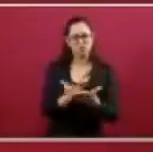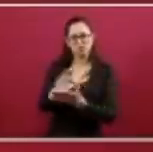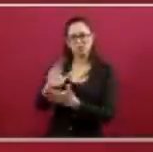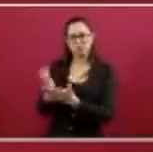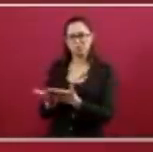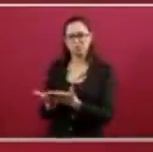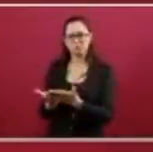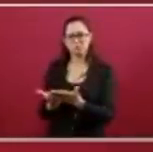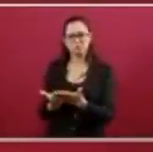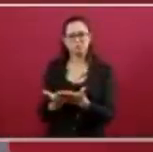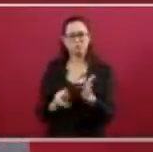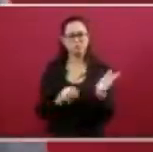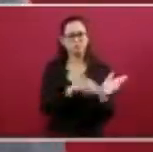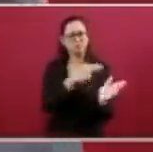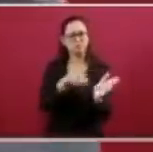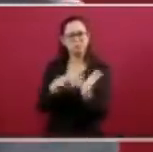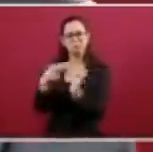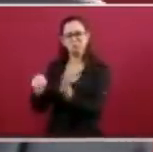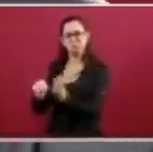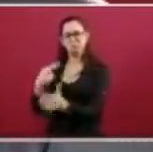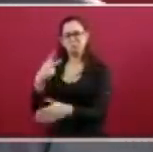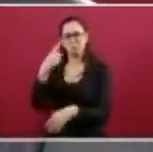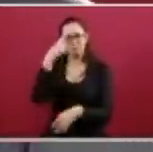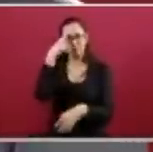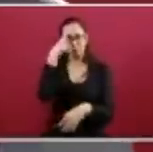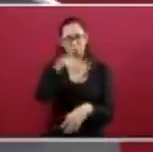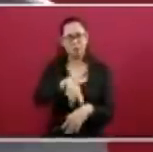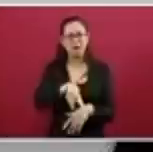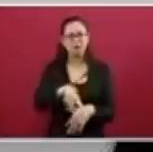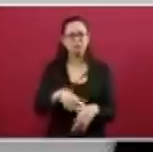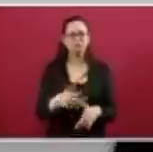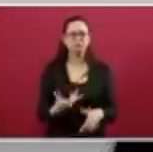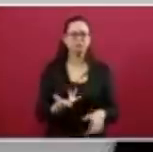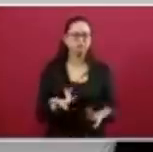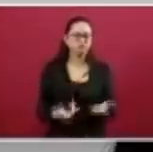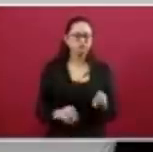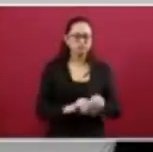la construcción de gasoductos,